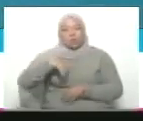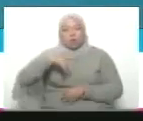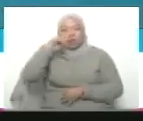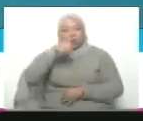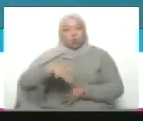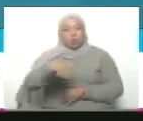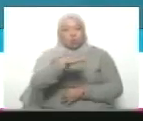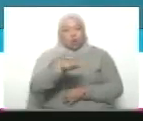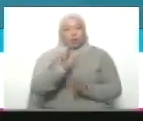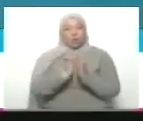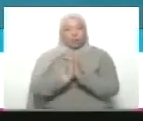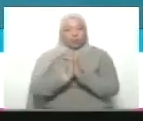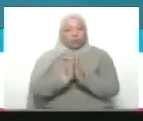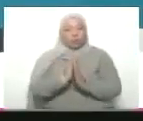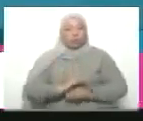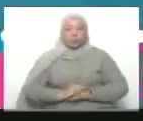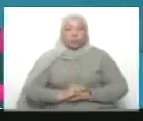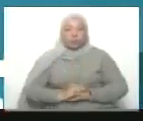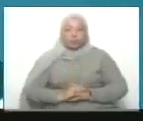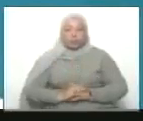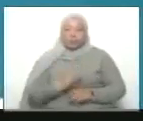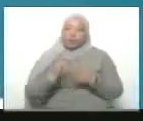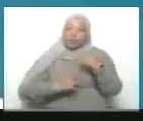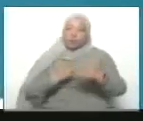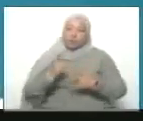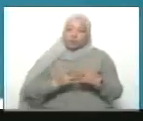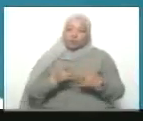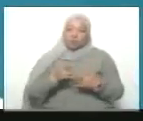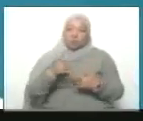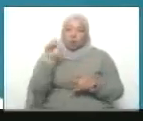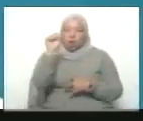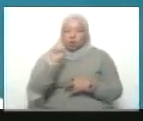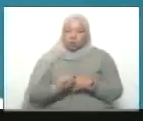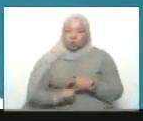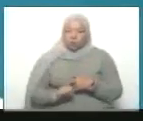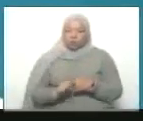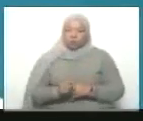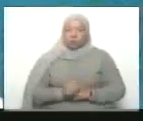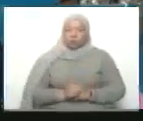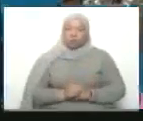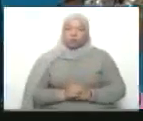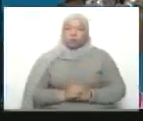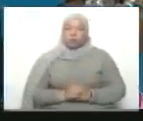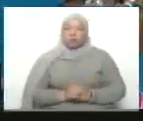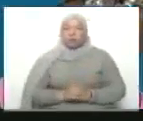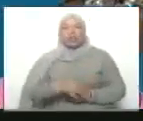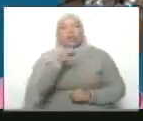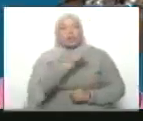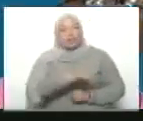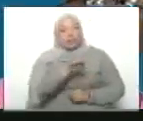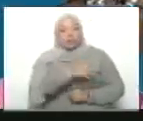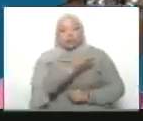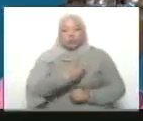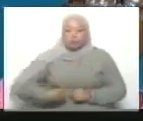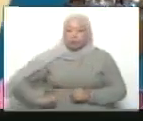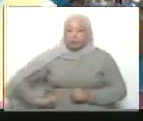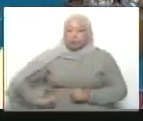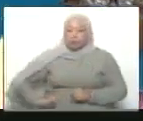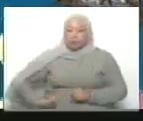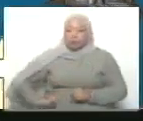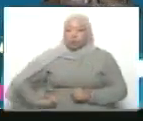pueblo los alcances de esta gran Bienal del Sur. Sí, señor presidente, pues